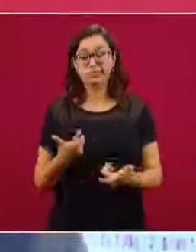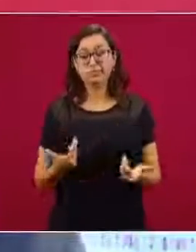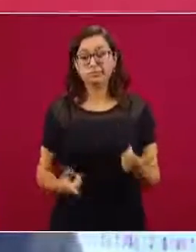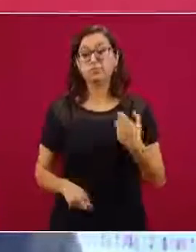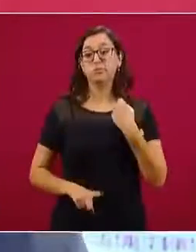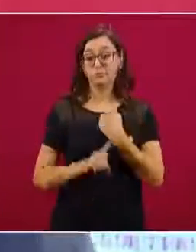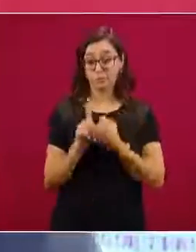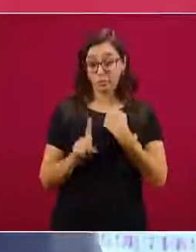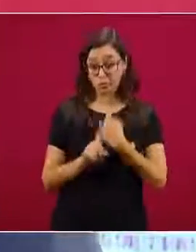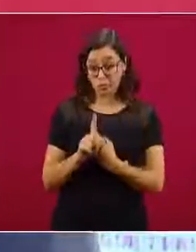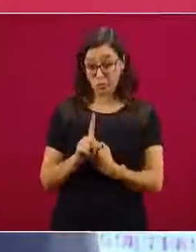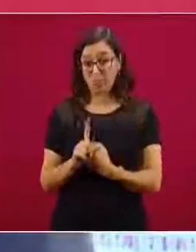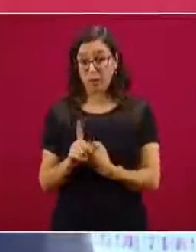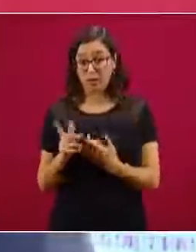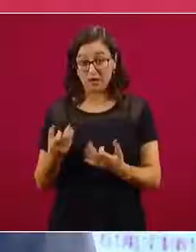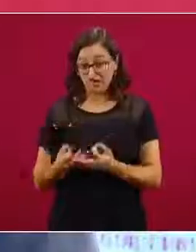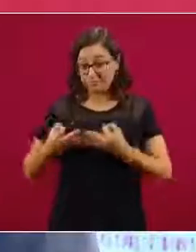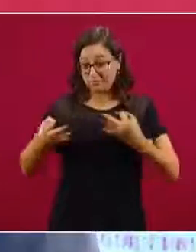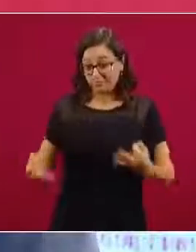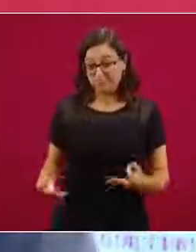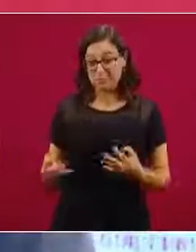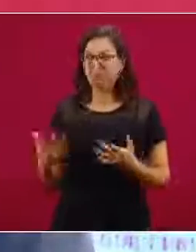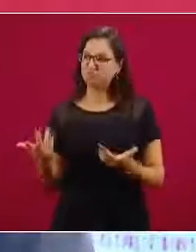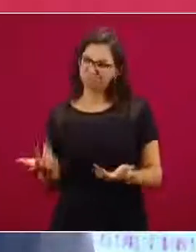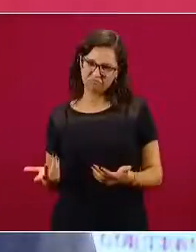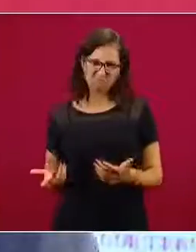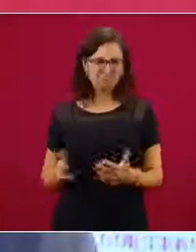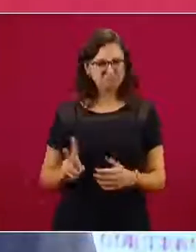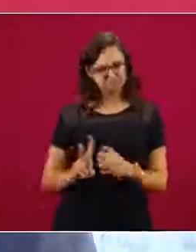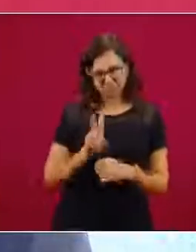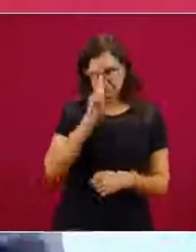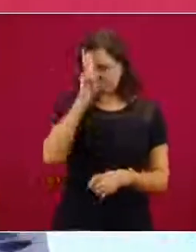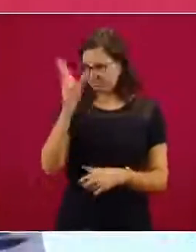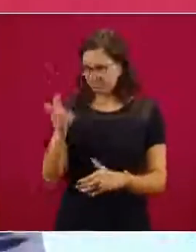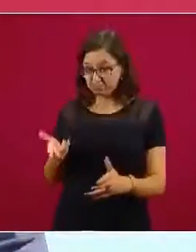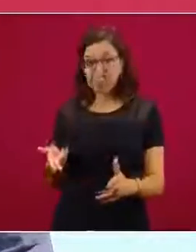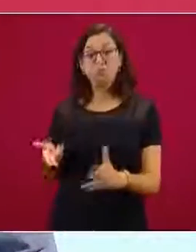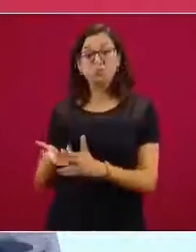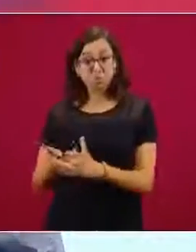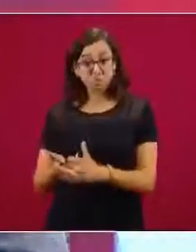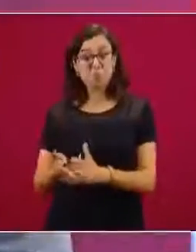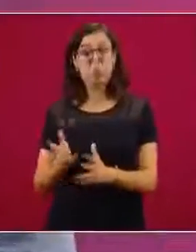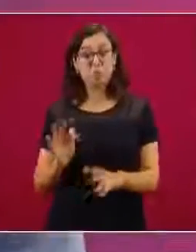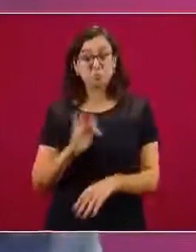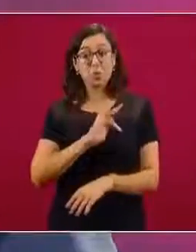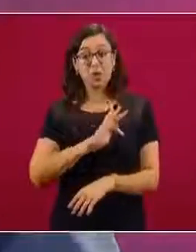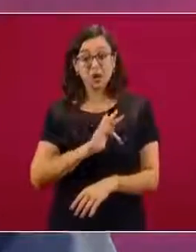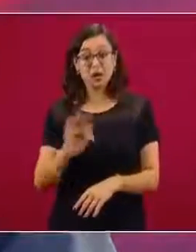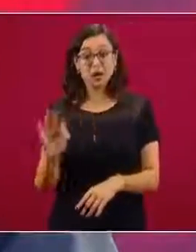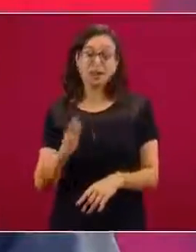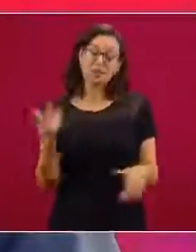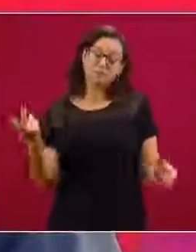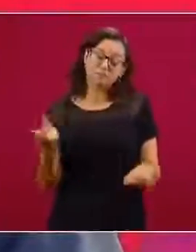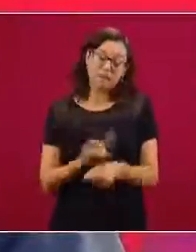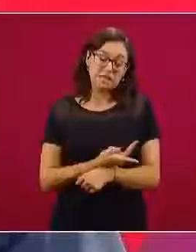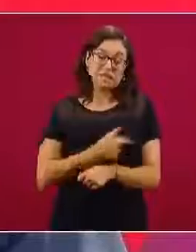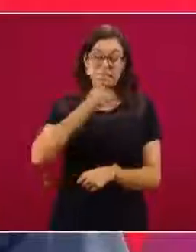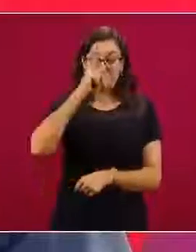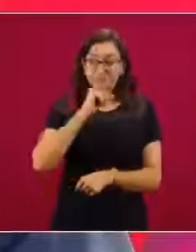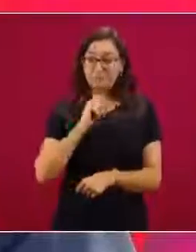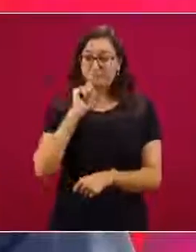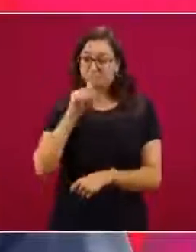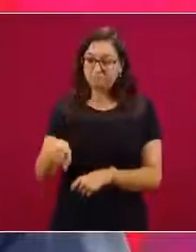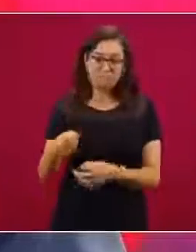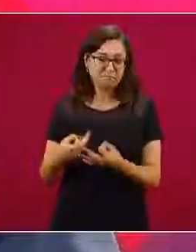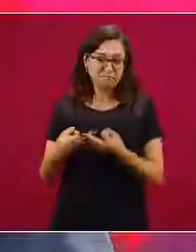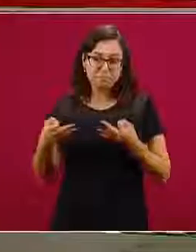suelo, se mata a la gente. Esto es algo muy común. Y desafortunadamente, en el caso de los asentamientos irregulares, también es un